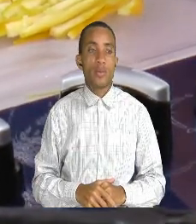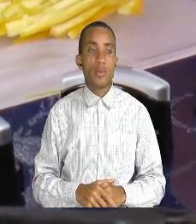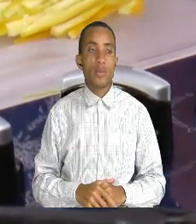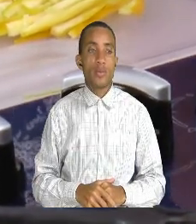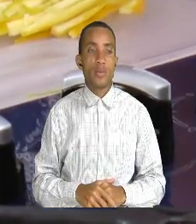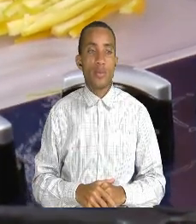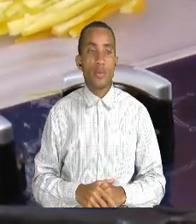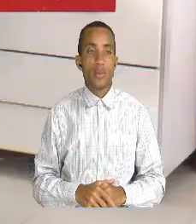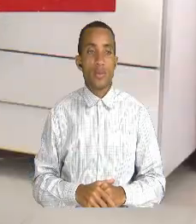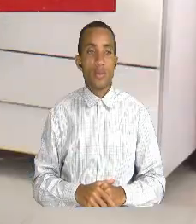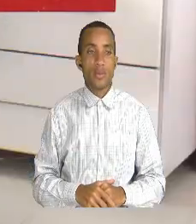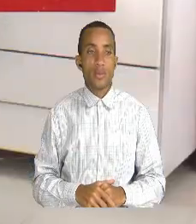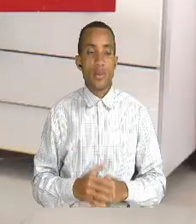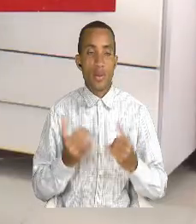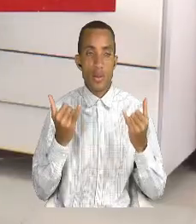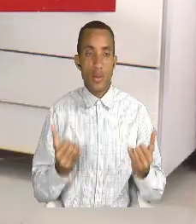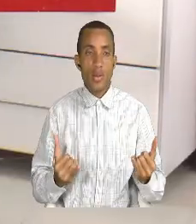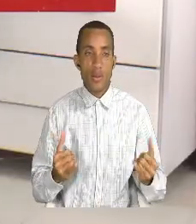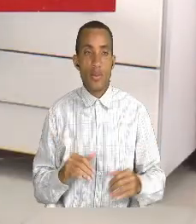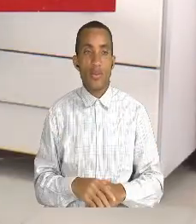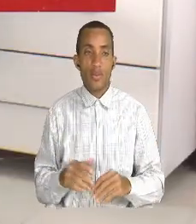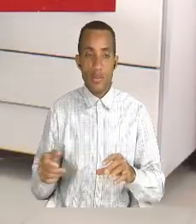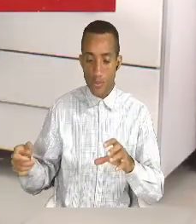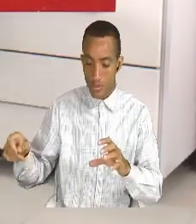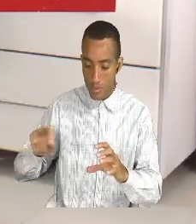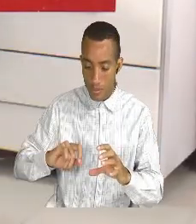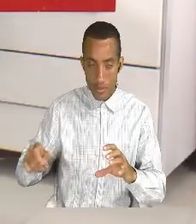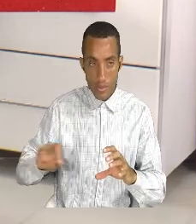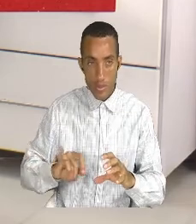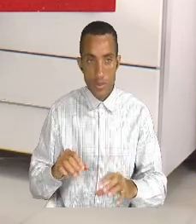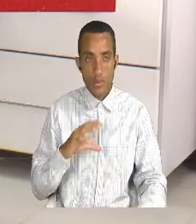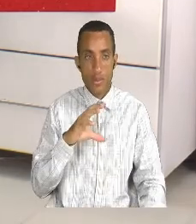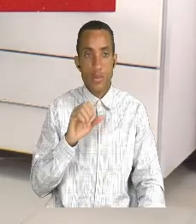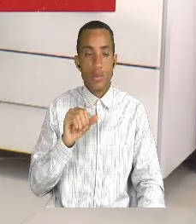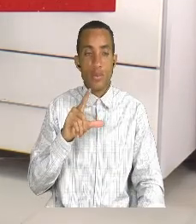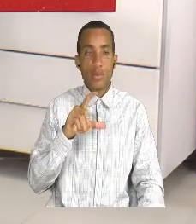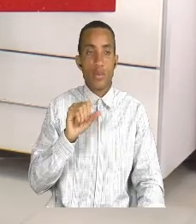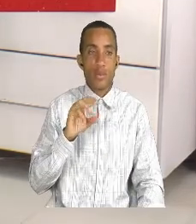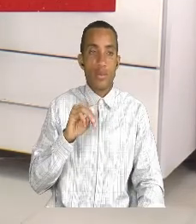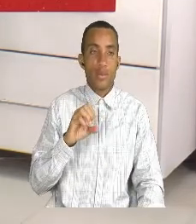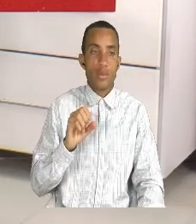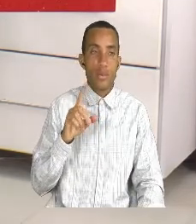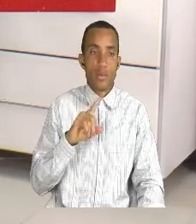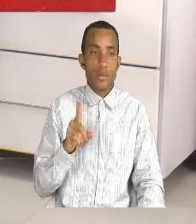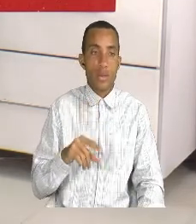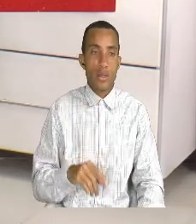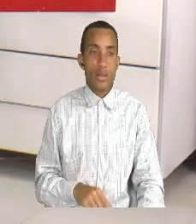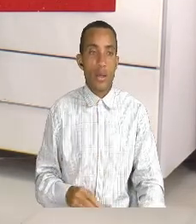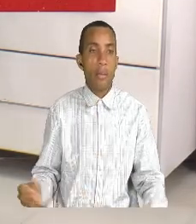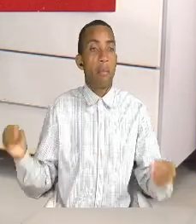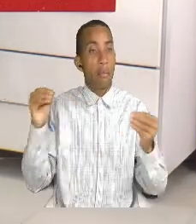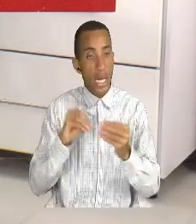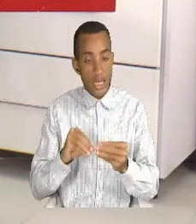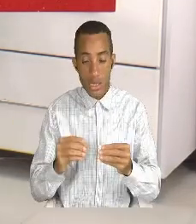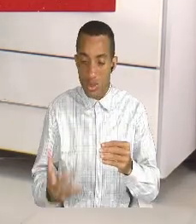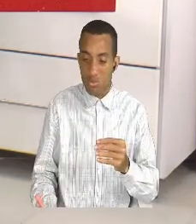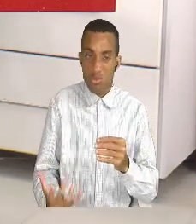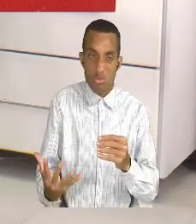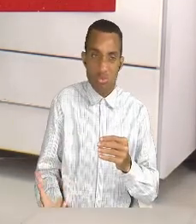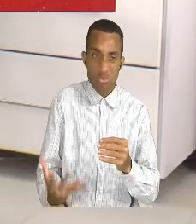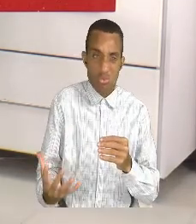Okay. Listo, en este momento voy a agregar nuestros calamares. Mira. Voy a subir un poquito más la temperatura. Vale. Listo, que esto...